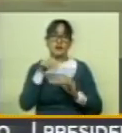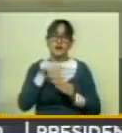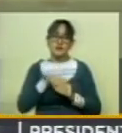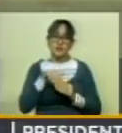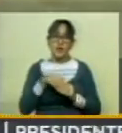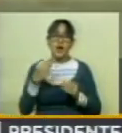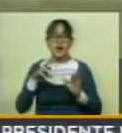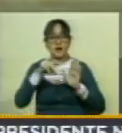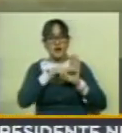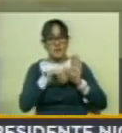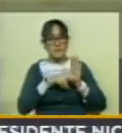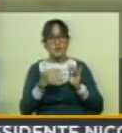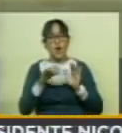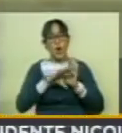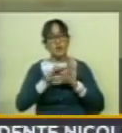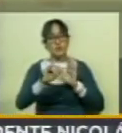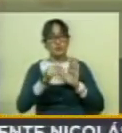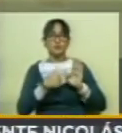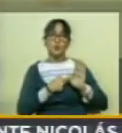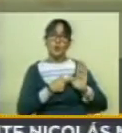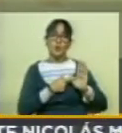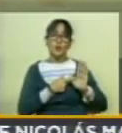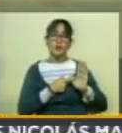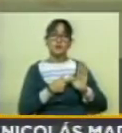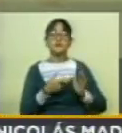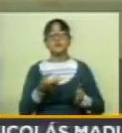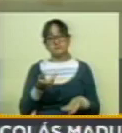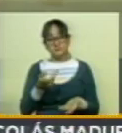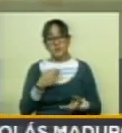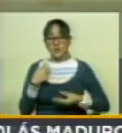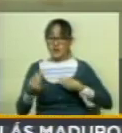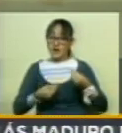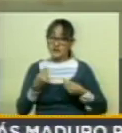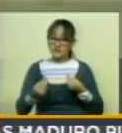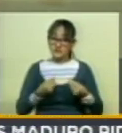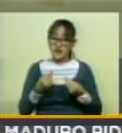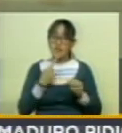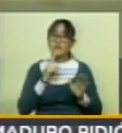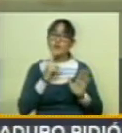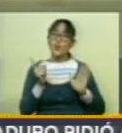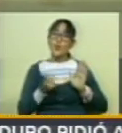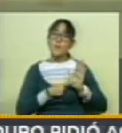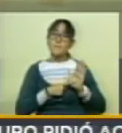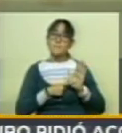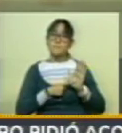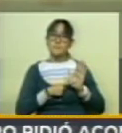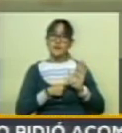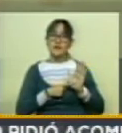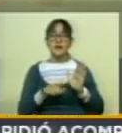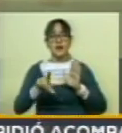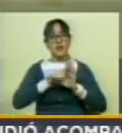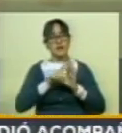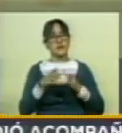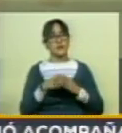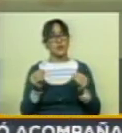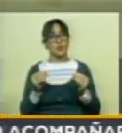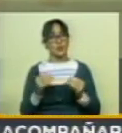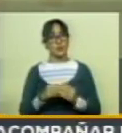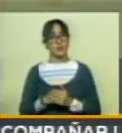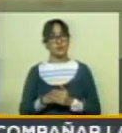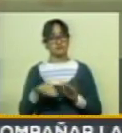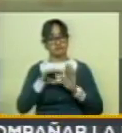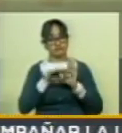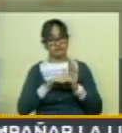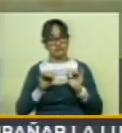los reglamentos, hay una constitución y nosotros vamos a cumplir y hacer cumplir las leyes, tal como lo